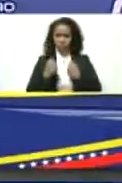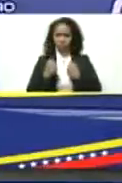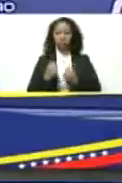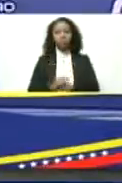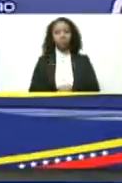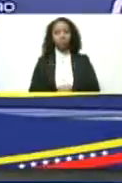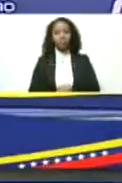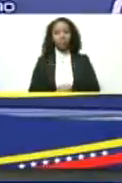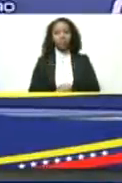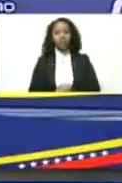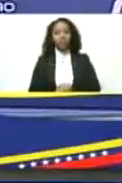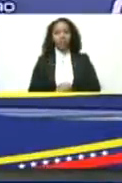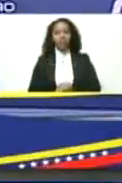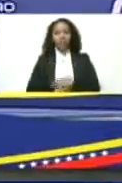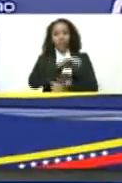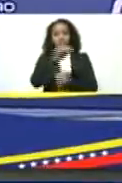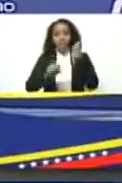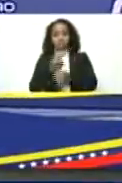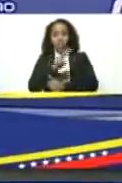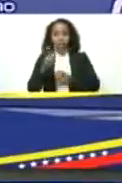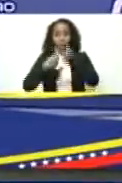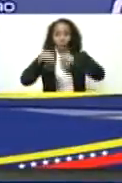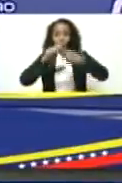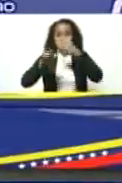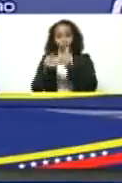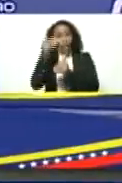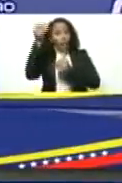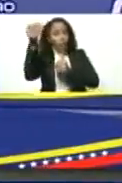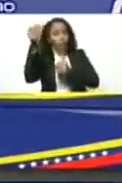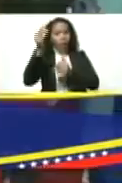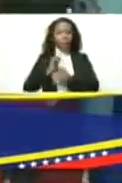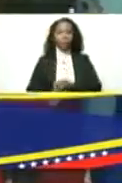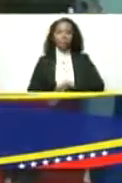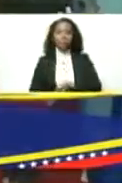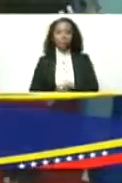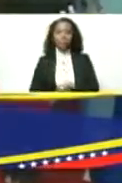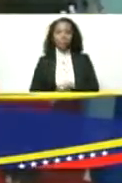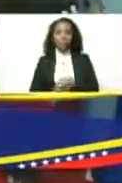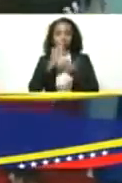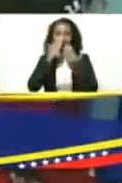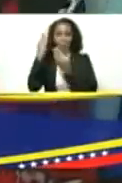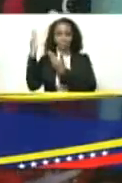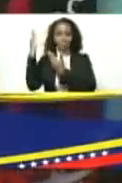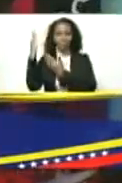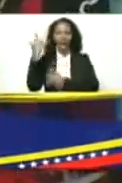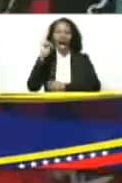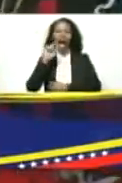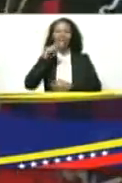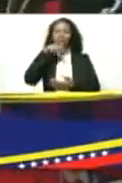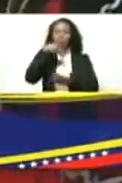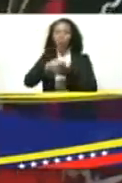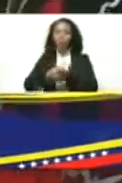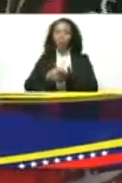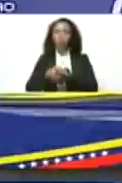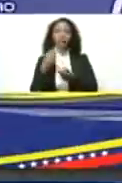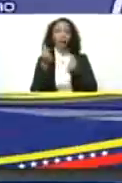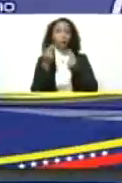Héctor Silva, viceministro de Comercio Exterior. Héctor Silva tiene nombre de economista